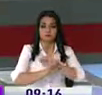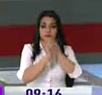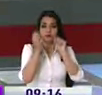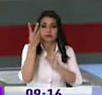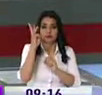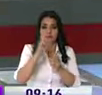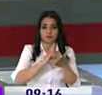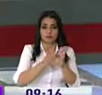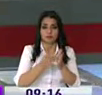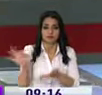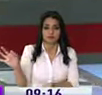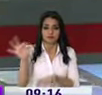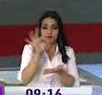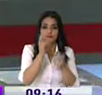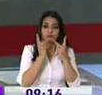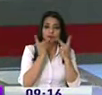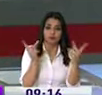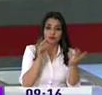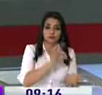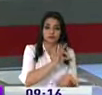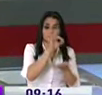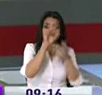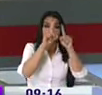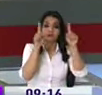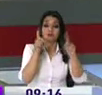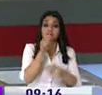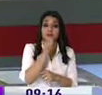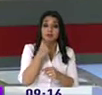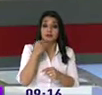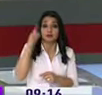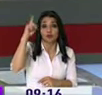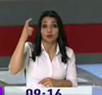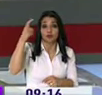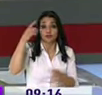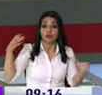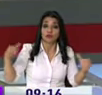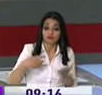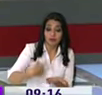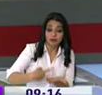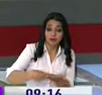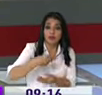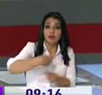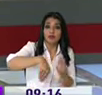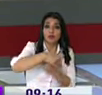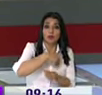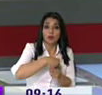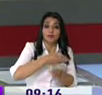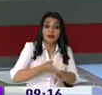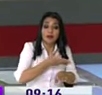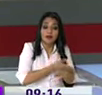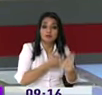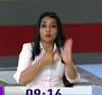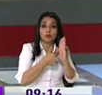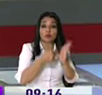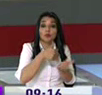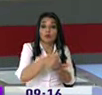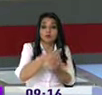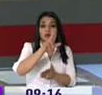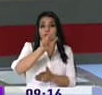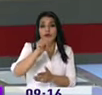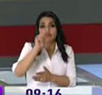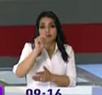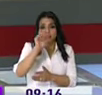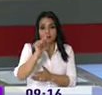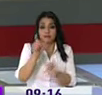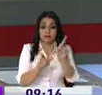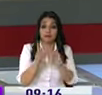9:16 a.m, representantes de los sectores público y privado anunciaron que el gobierno analizará la devolución del excedente del pago del anticipo del impuesto a la renta.